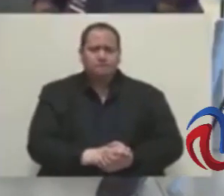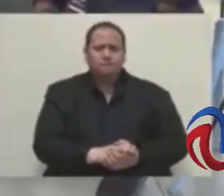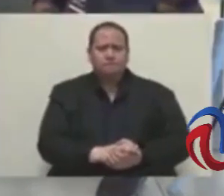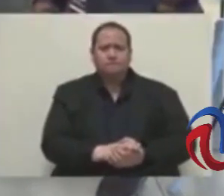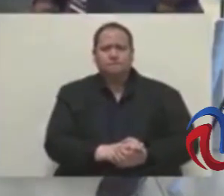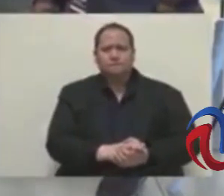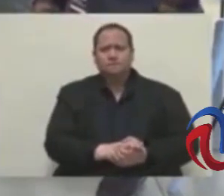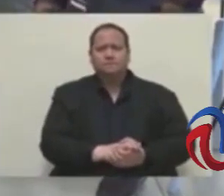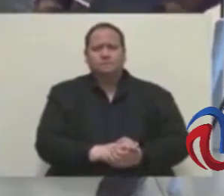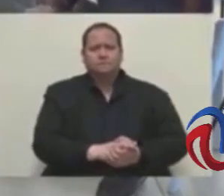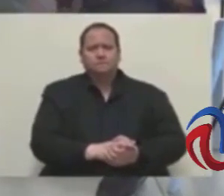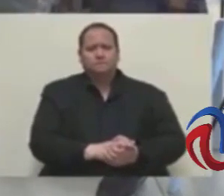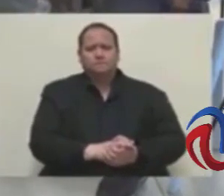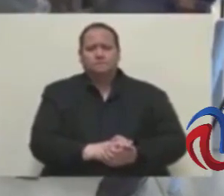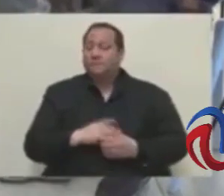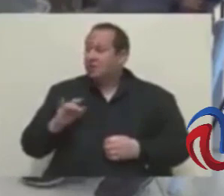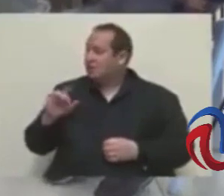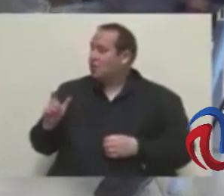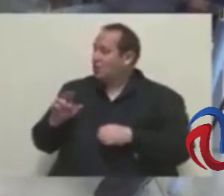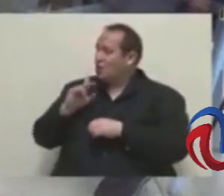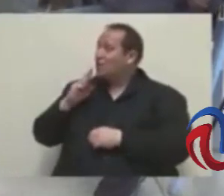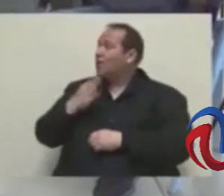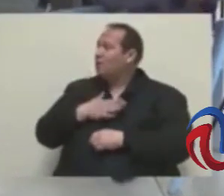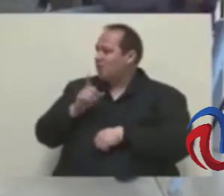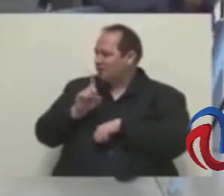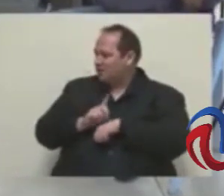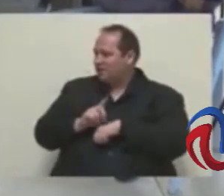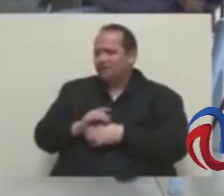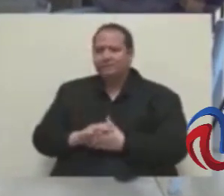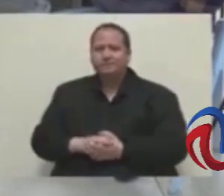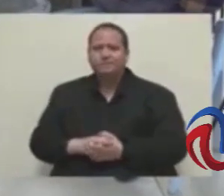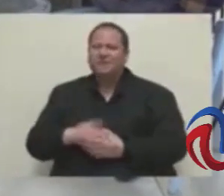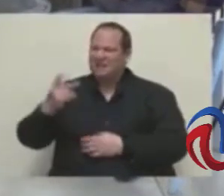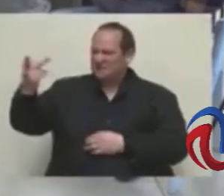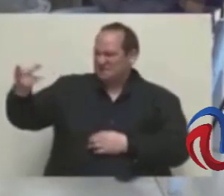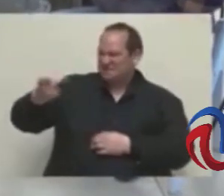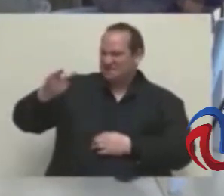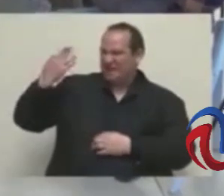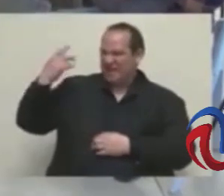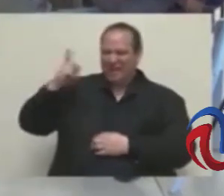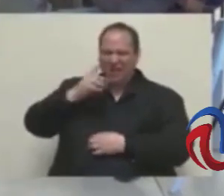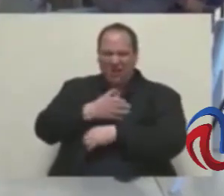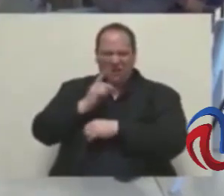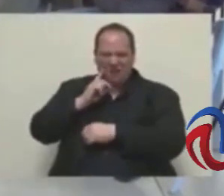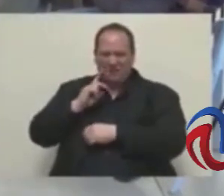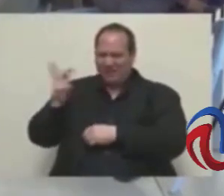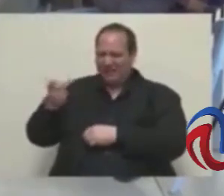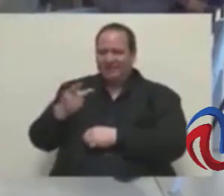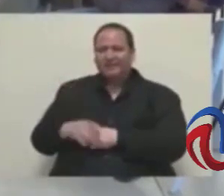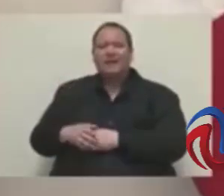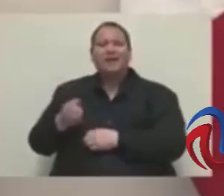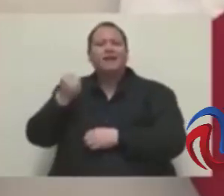adelante Sí gobernadora eh Buenos días compañeros referente a la pregunta que hacía la compañera la secretaría de educación